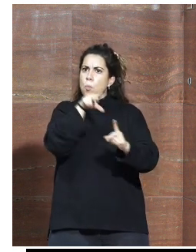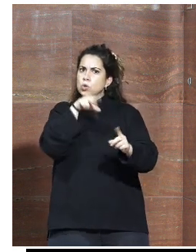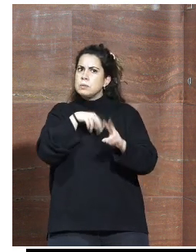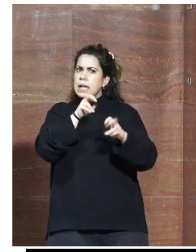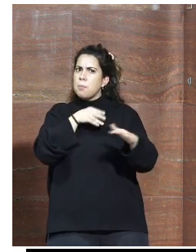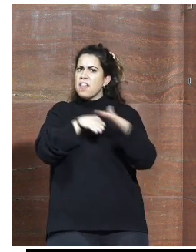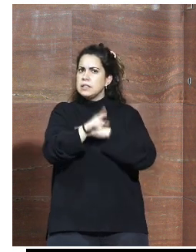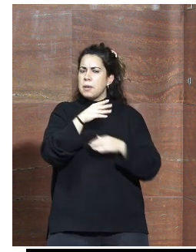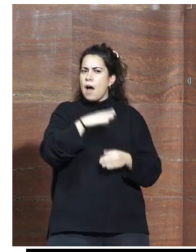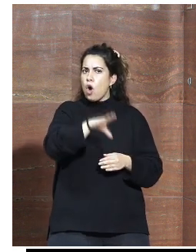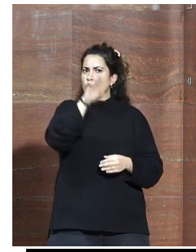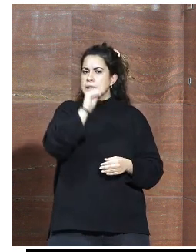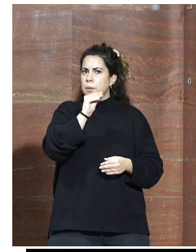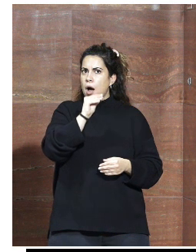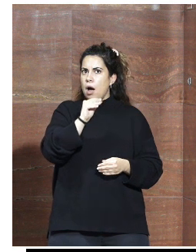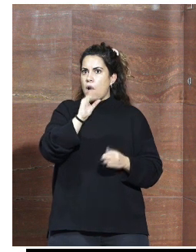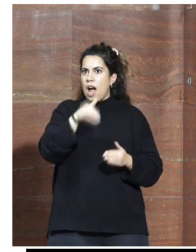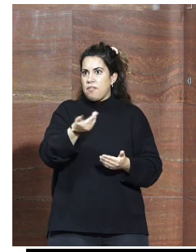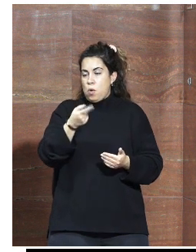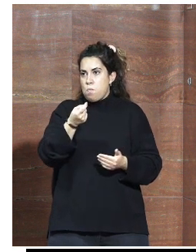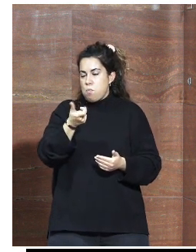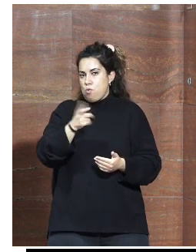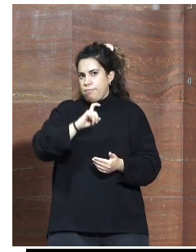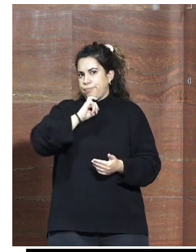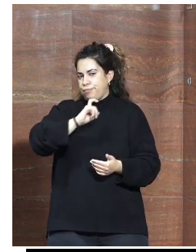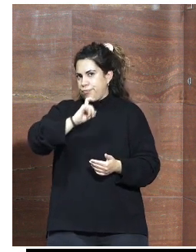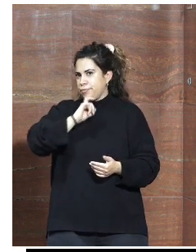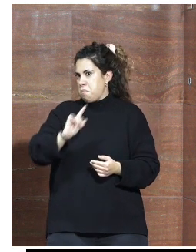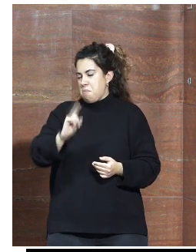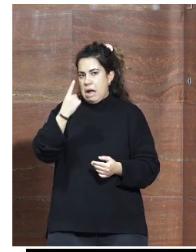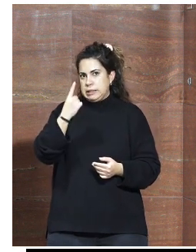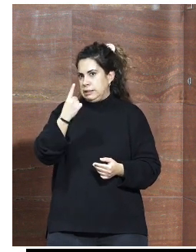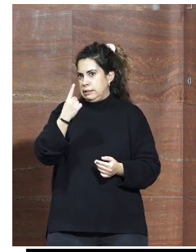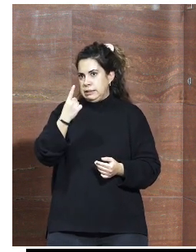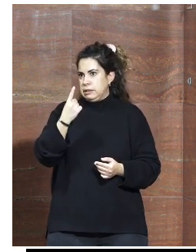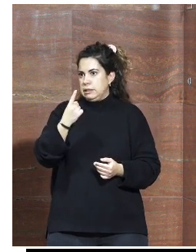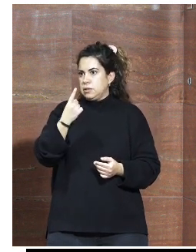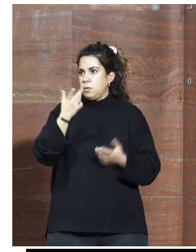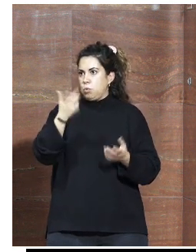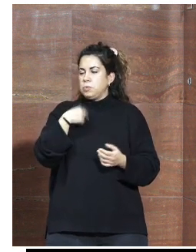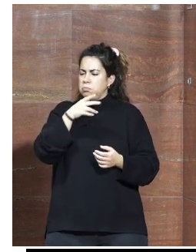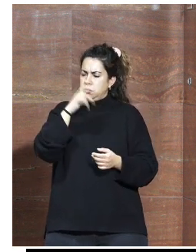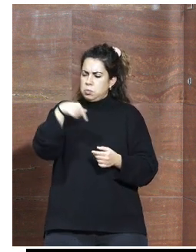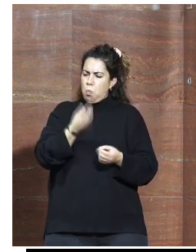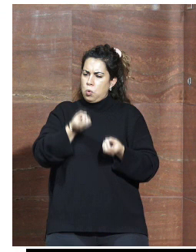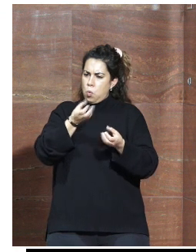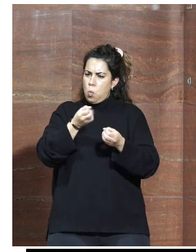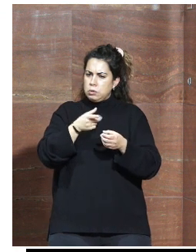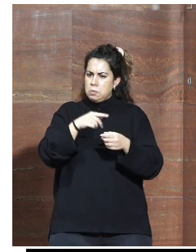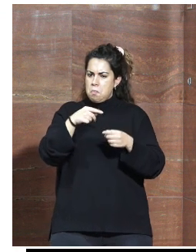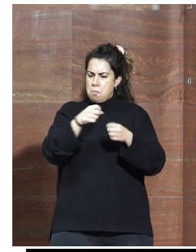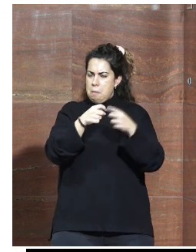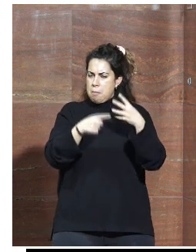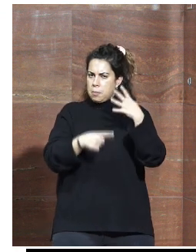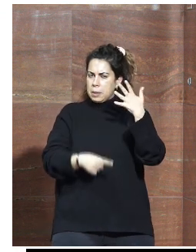accesibilidad cognitiva, hombre, es de los más complejos también que hay, de todos, aunque ahora, como iré contando algunos más, pues ya entraremos. Pero